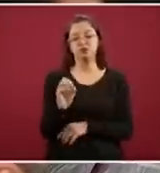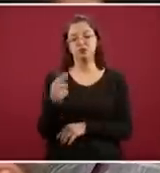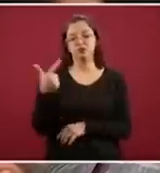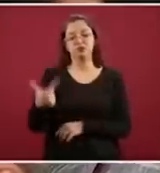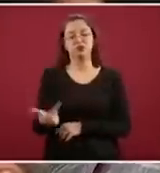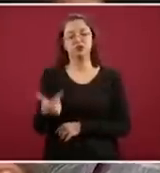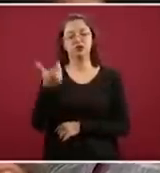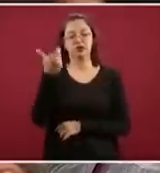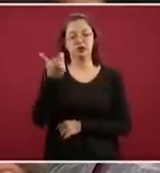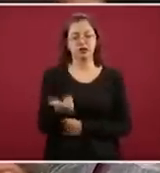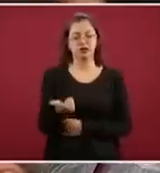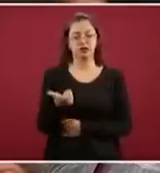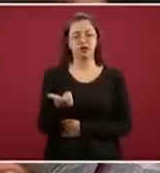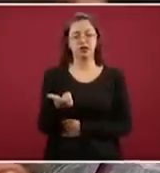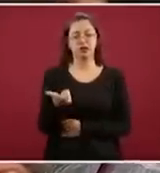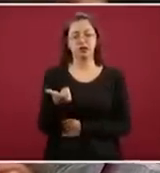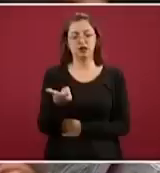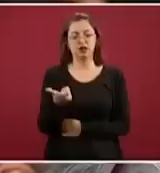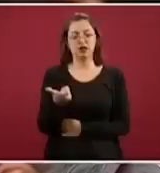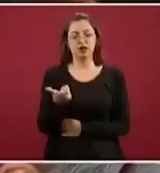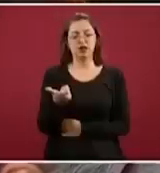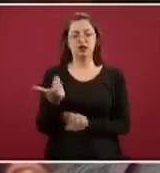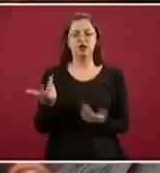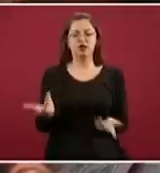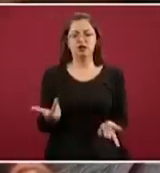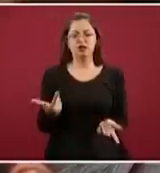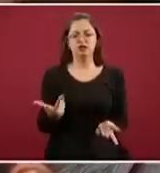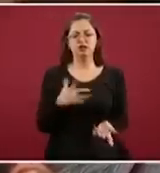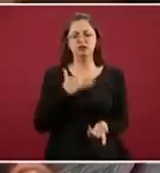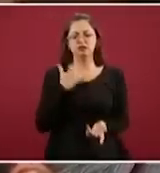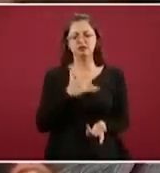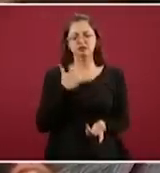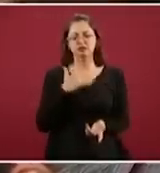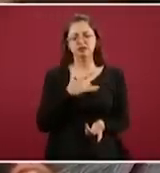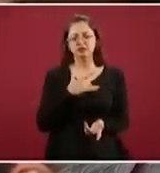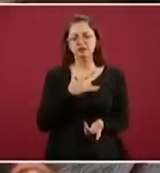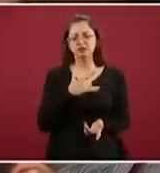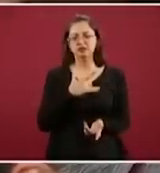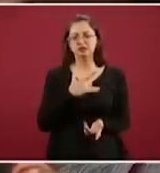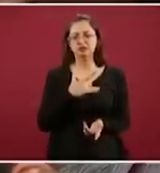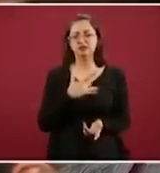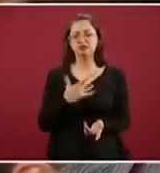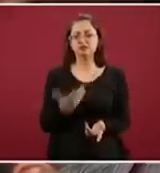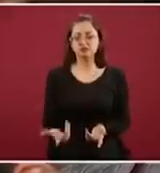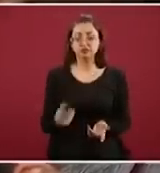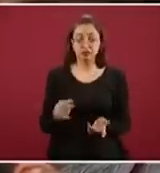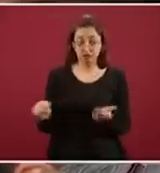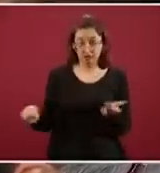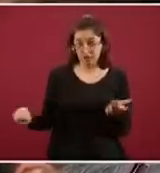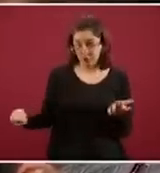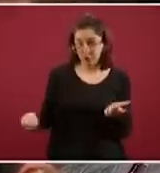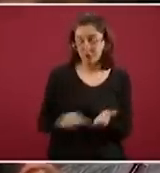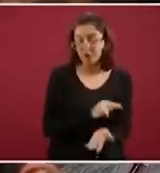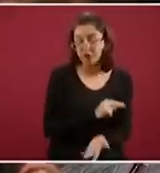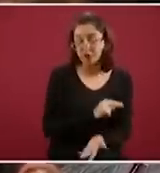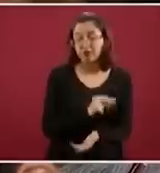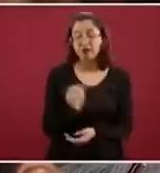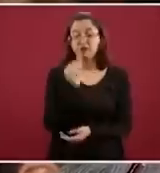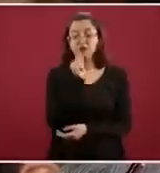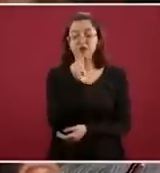19.07 pesos. Definitivamente, si aún no se firma este